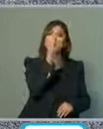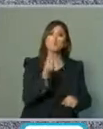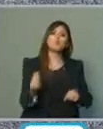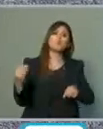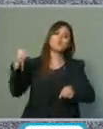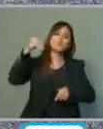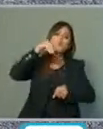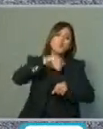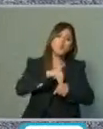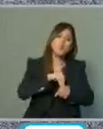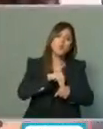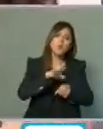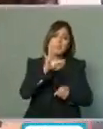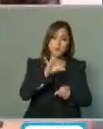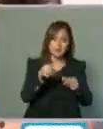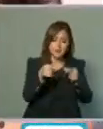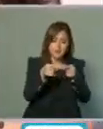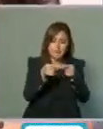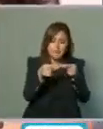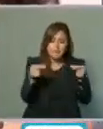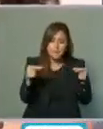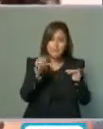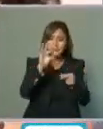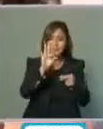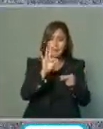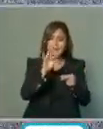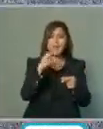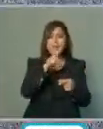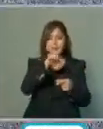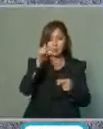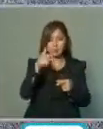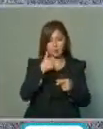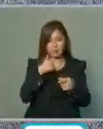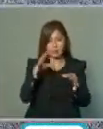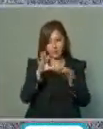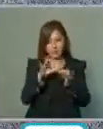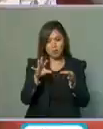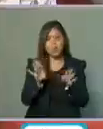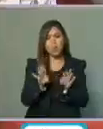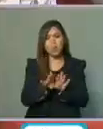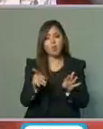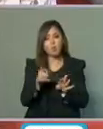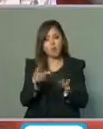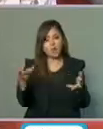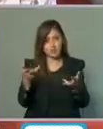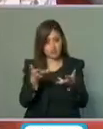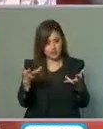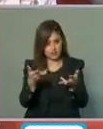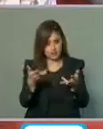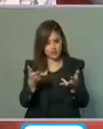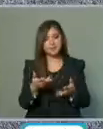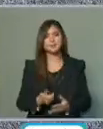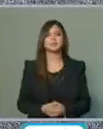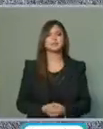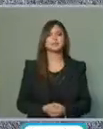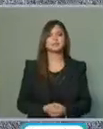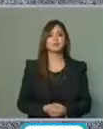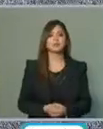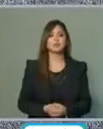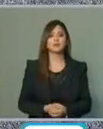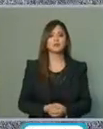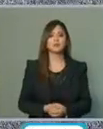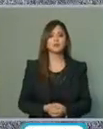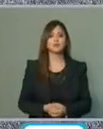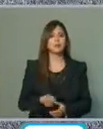como, digamos, es una pastita que vas a aplicar. Ahorita les voy a explicar los pasos. Ajá. Y justamente se crea